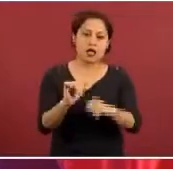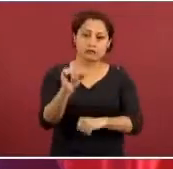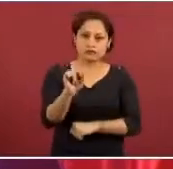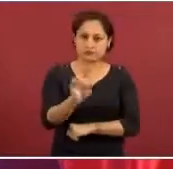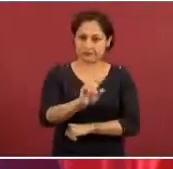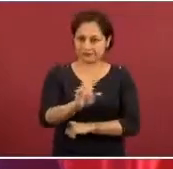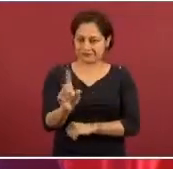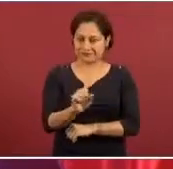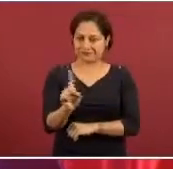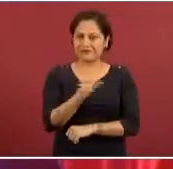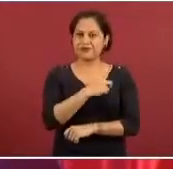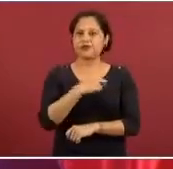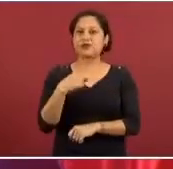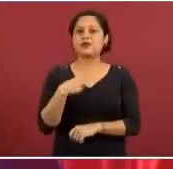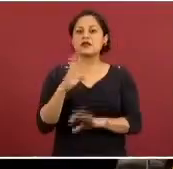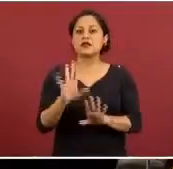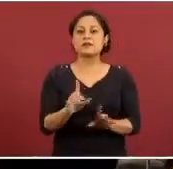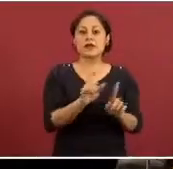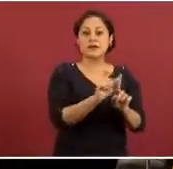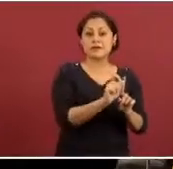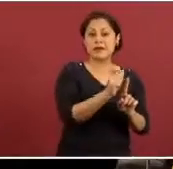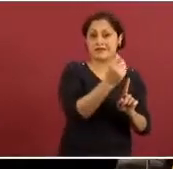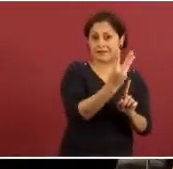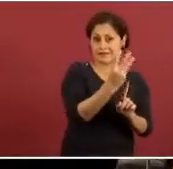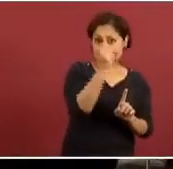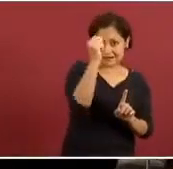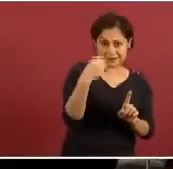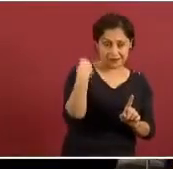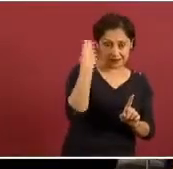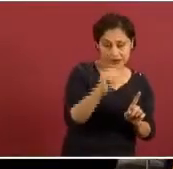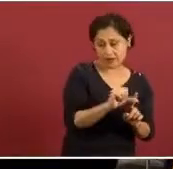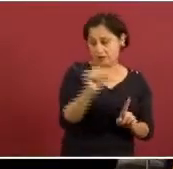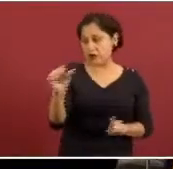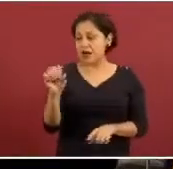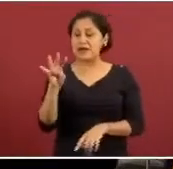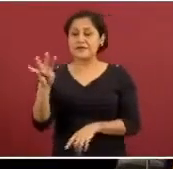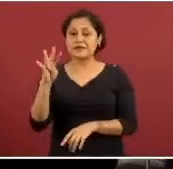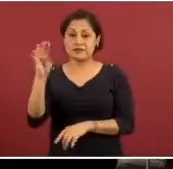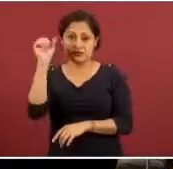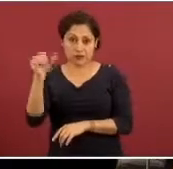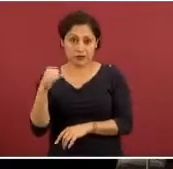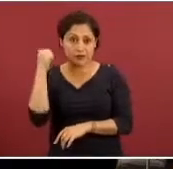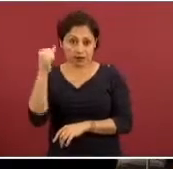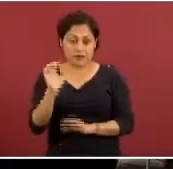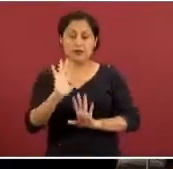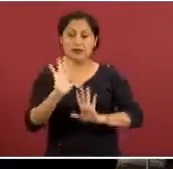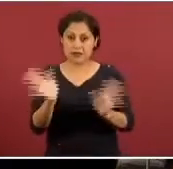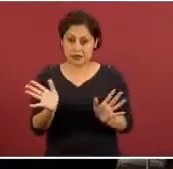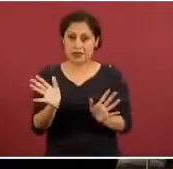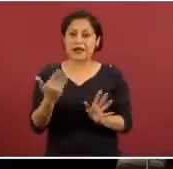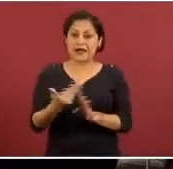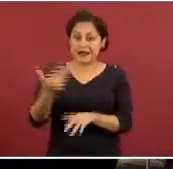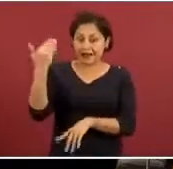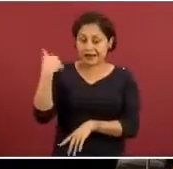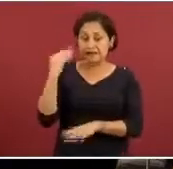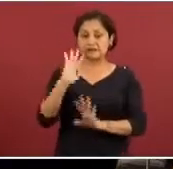marzo y hasta el 19 de abril. Y ya hemos explicado varias veces la lógica de